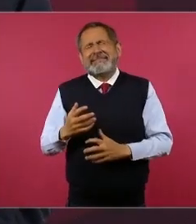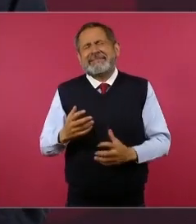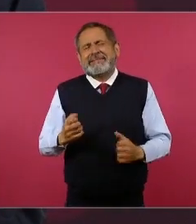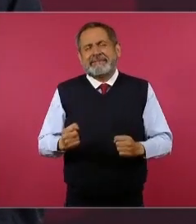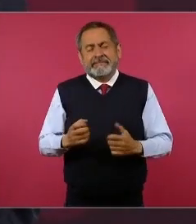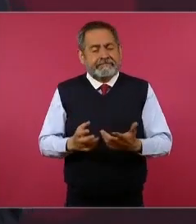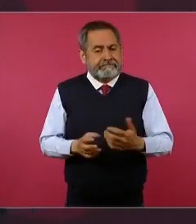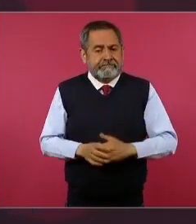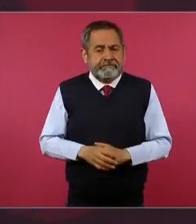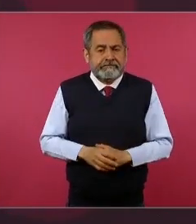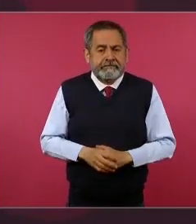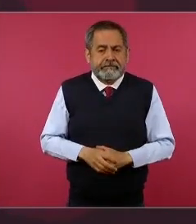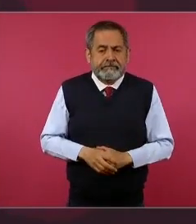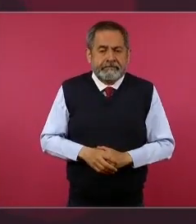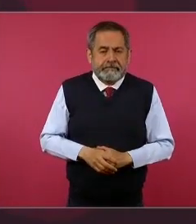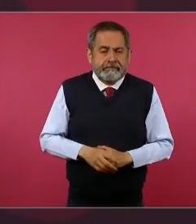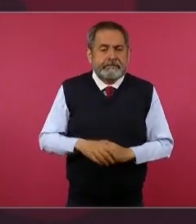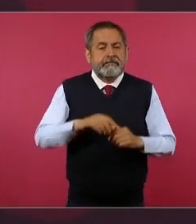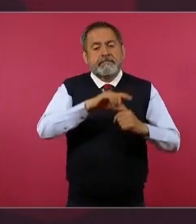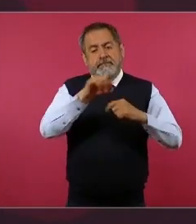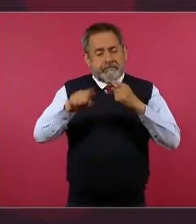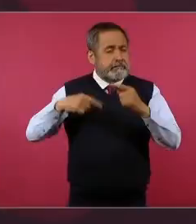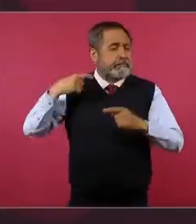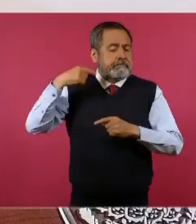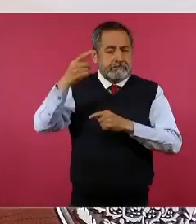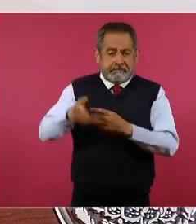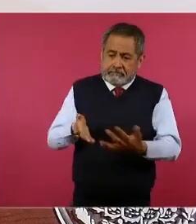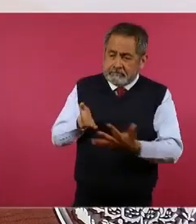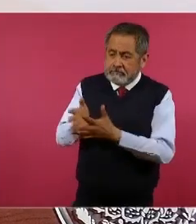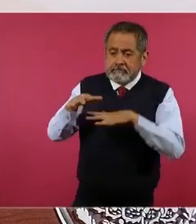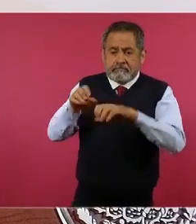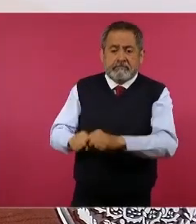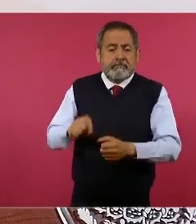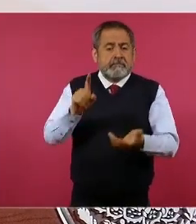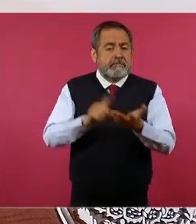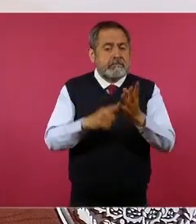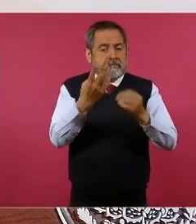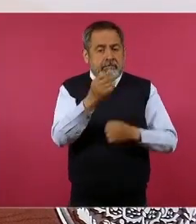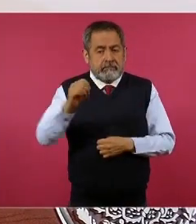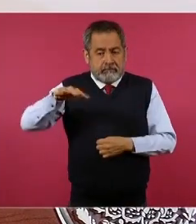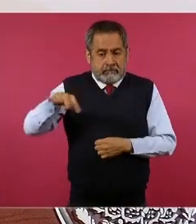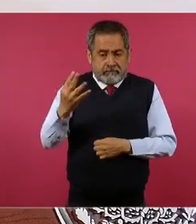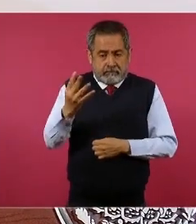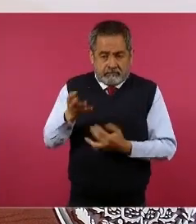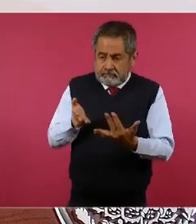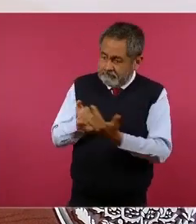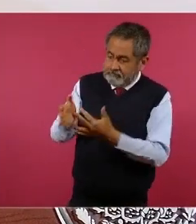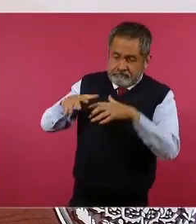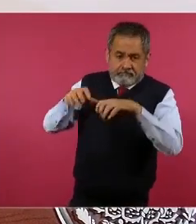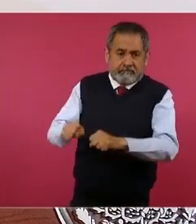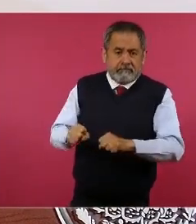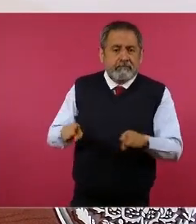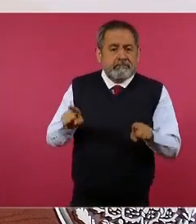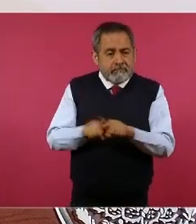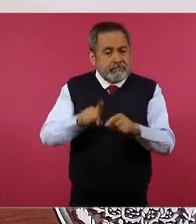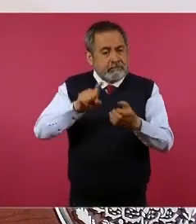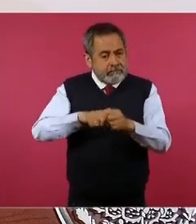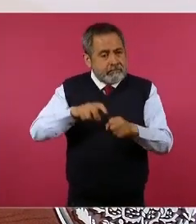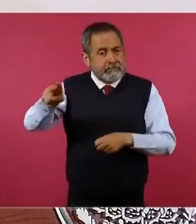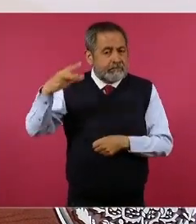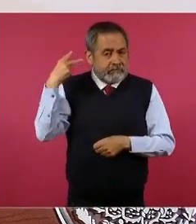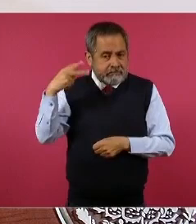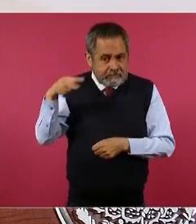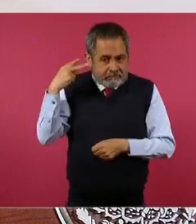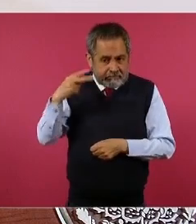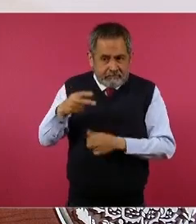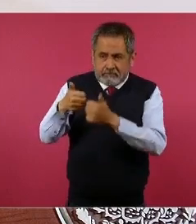Y luego nos vuelven a invadir en 1914 en el puerto de Veracruz y se